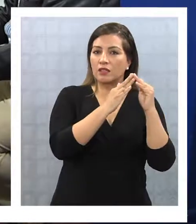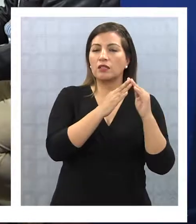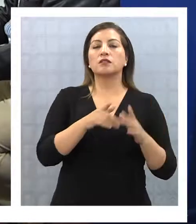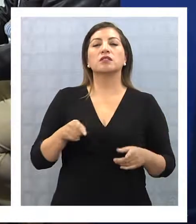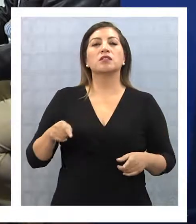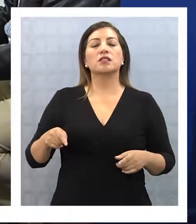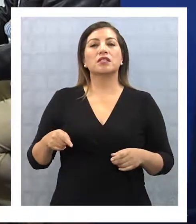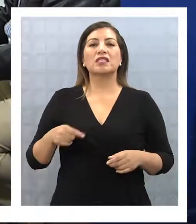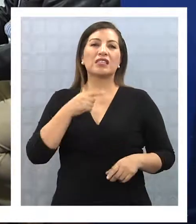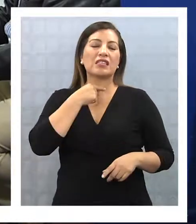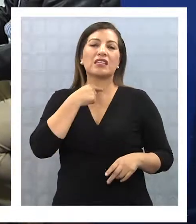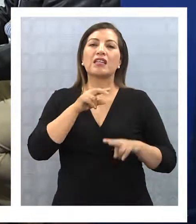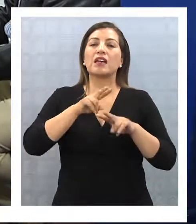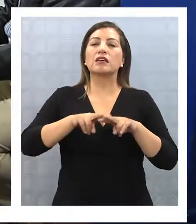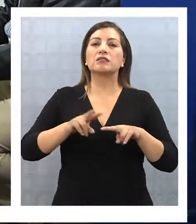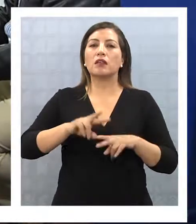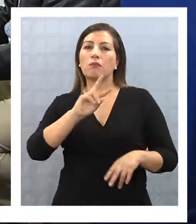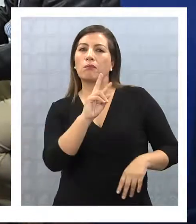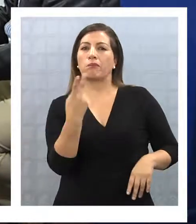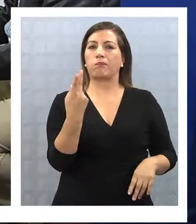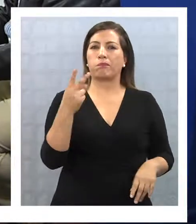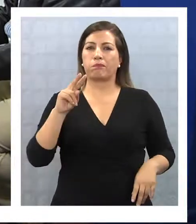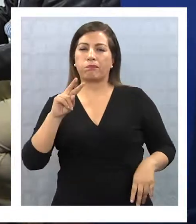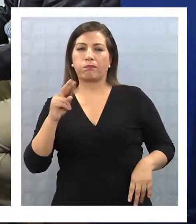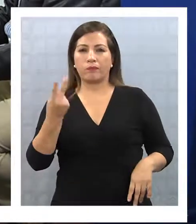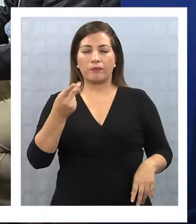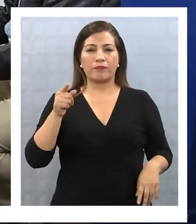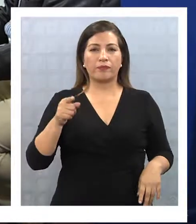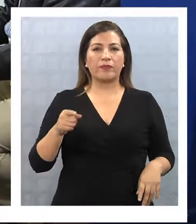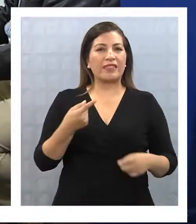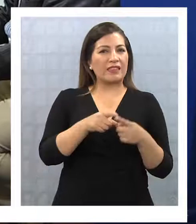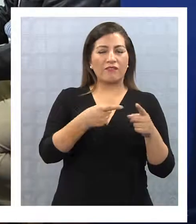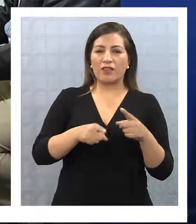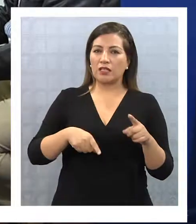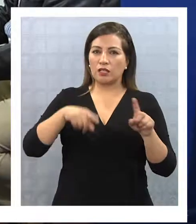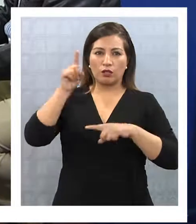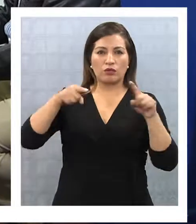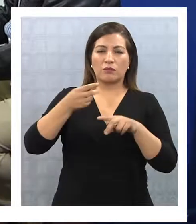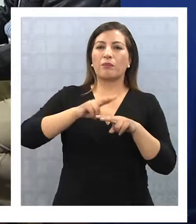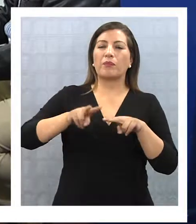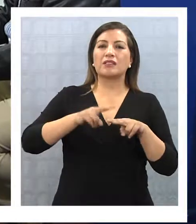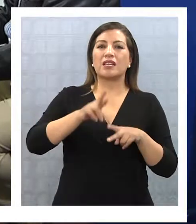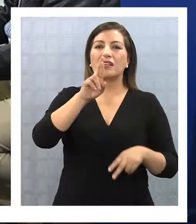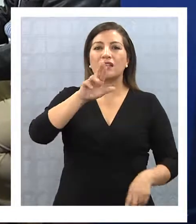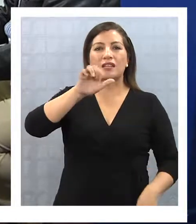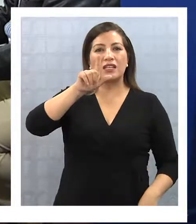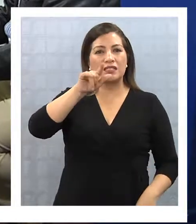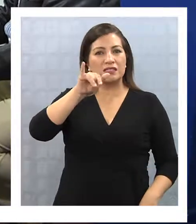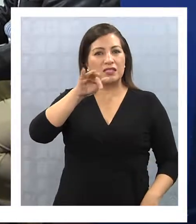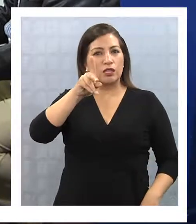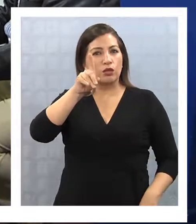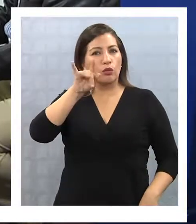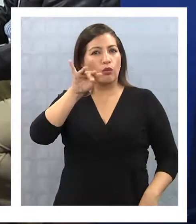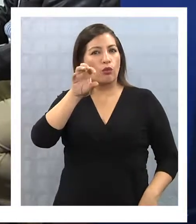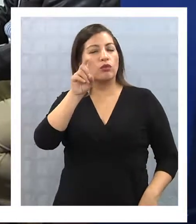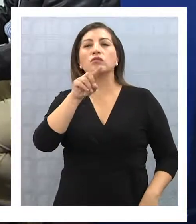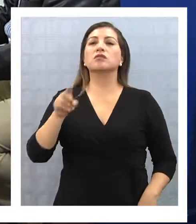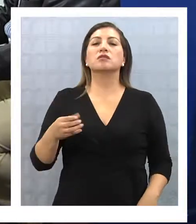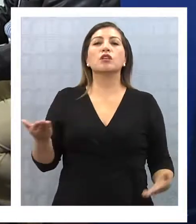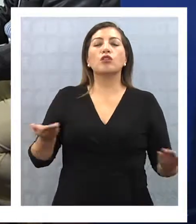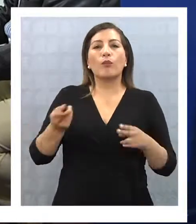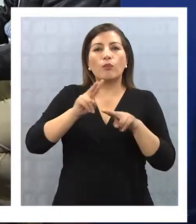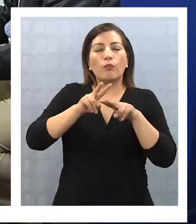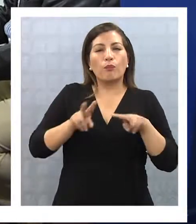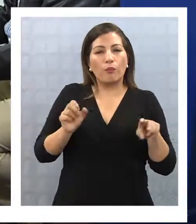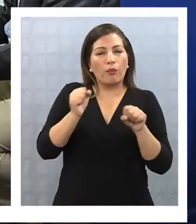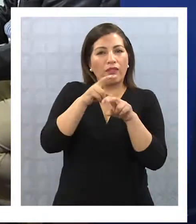con combinar virtuosamente las distintas opciones que existen para gestionar el residuo. Sin duda, la solución más